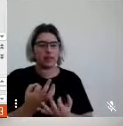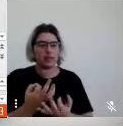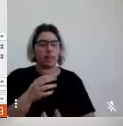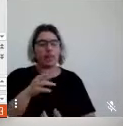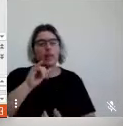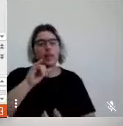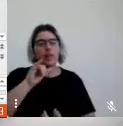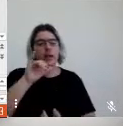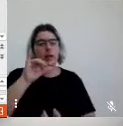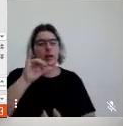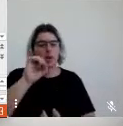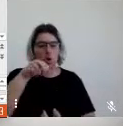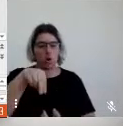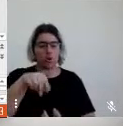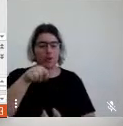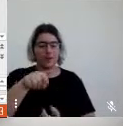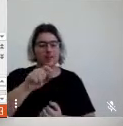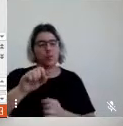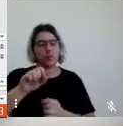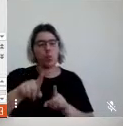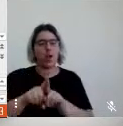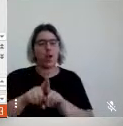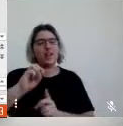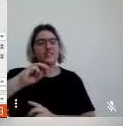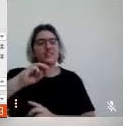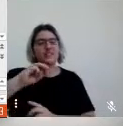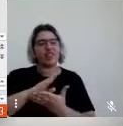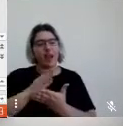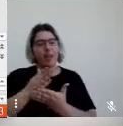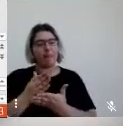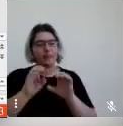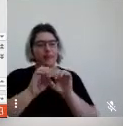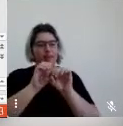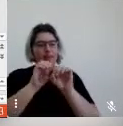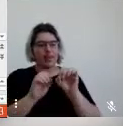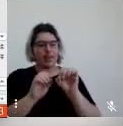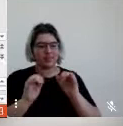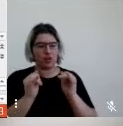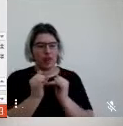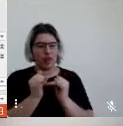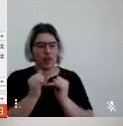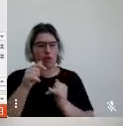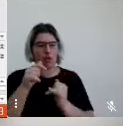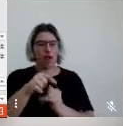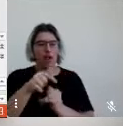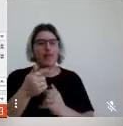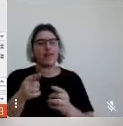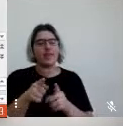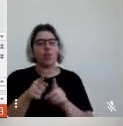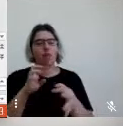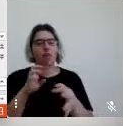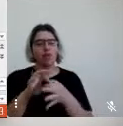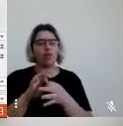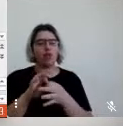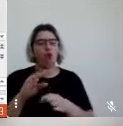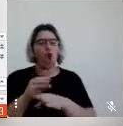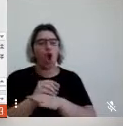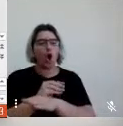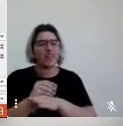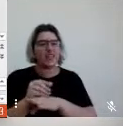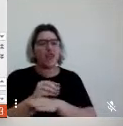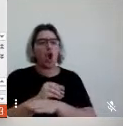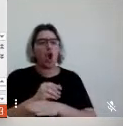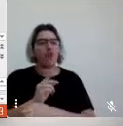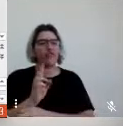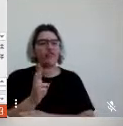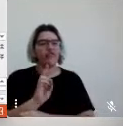tercera porción de nuestro intestino delgado. Aquí es donde se absorben las grasas, donde se absorbe el colesterol, las vitaminas liposolubles, que son la